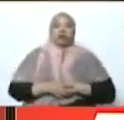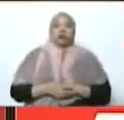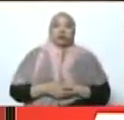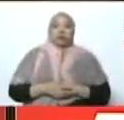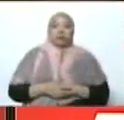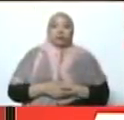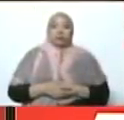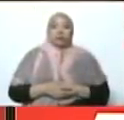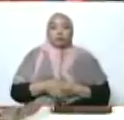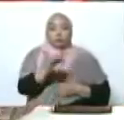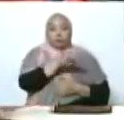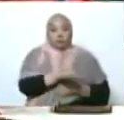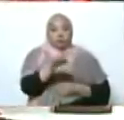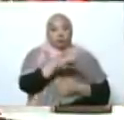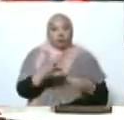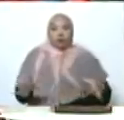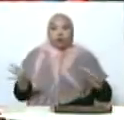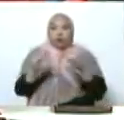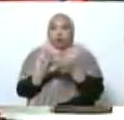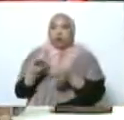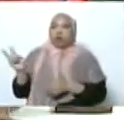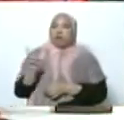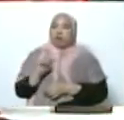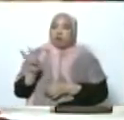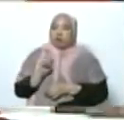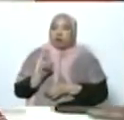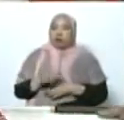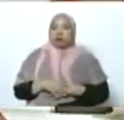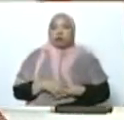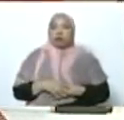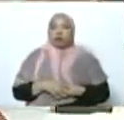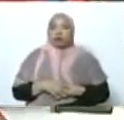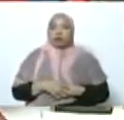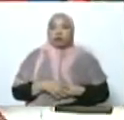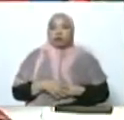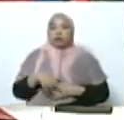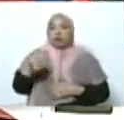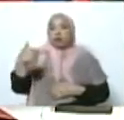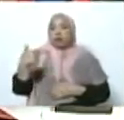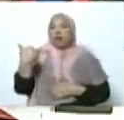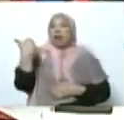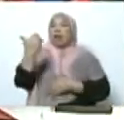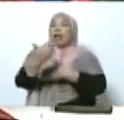del Partido Socialista Unido de Venezuela. Luego, los